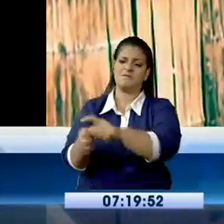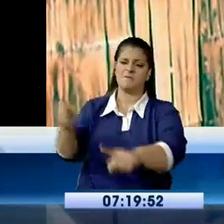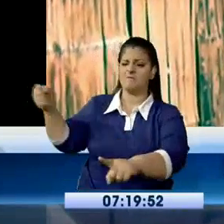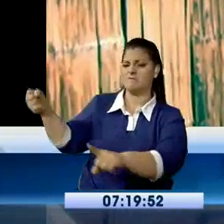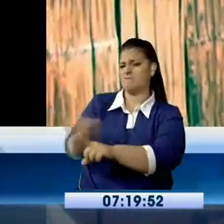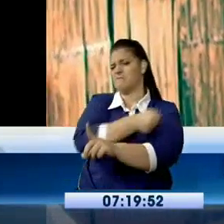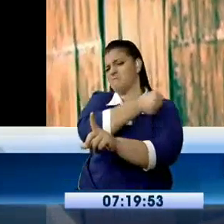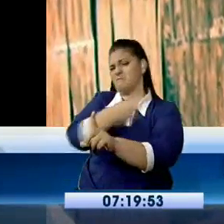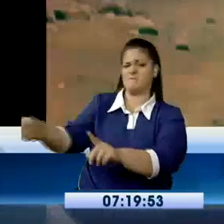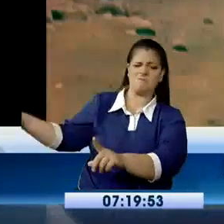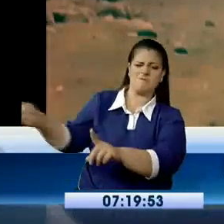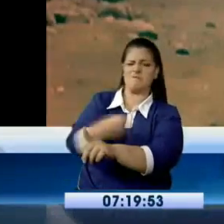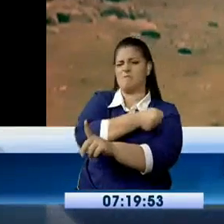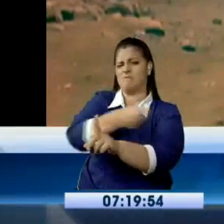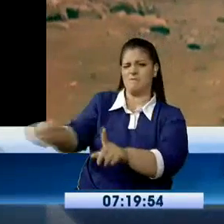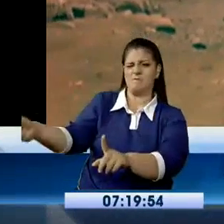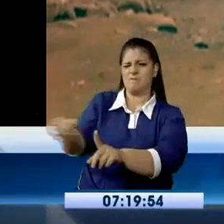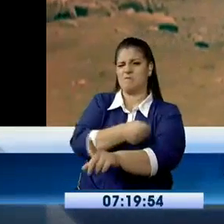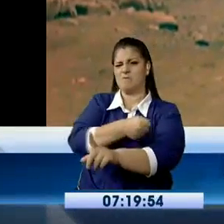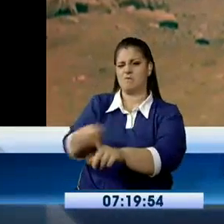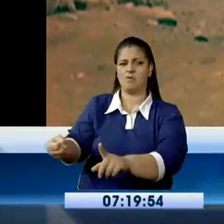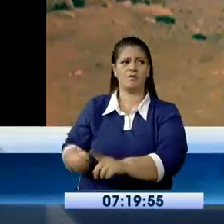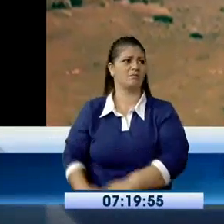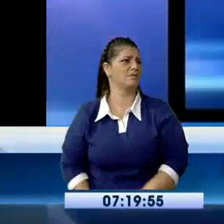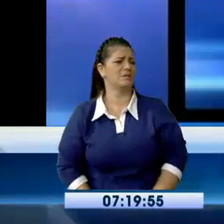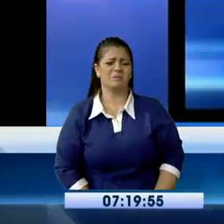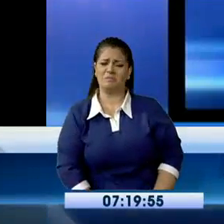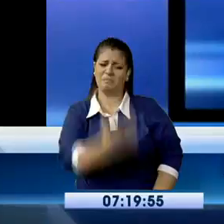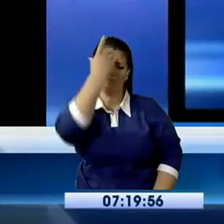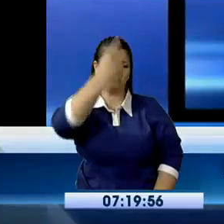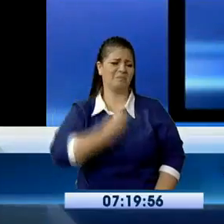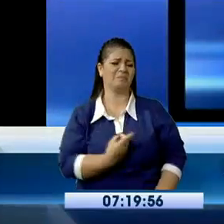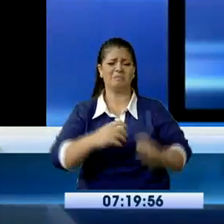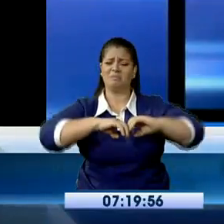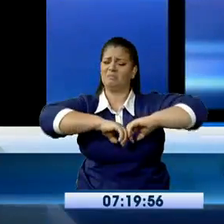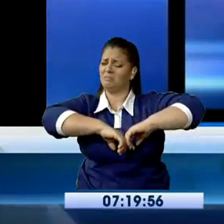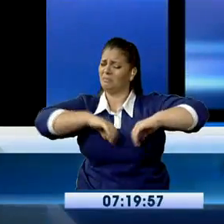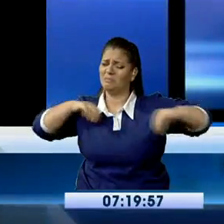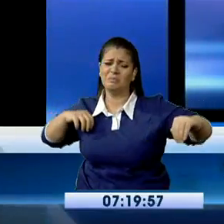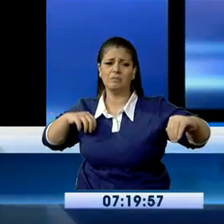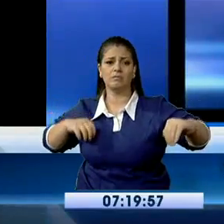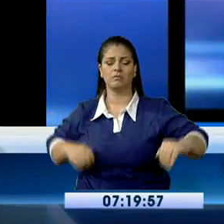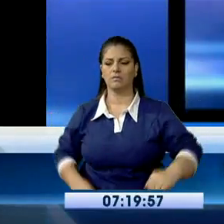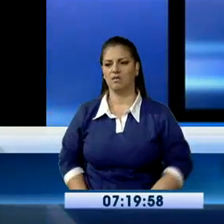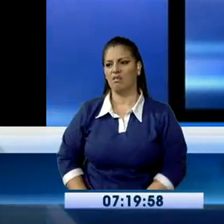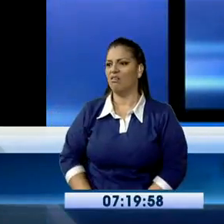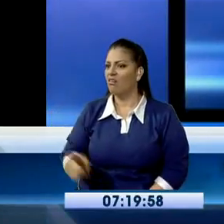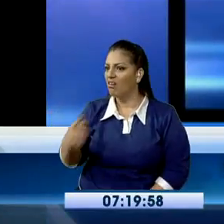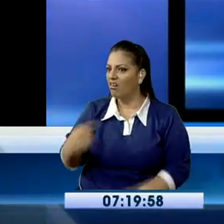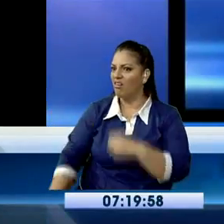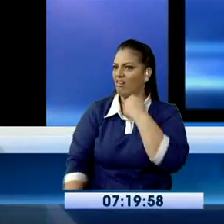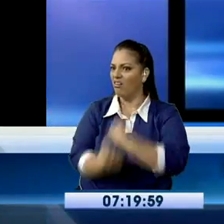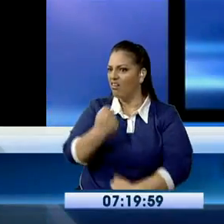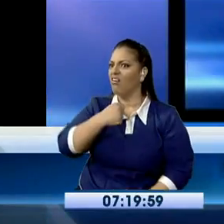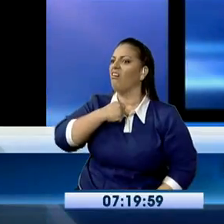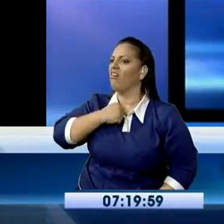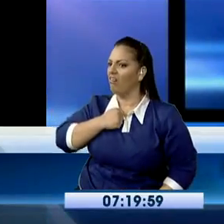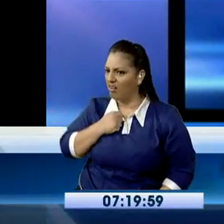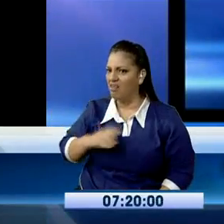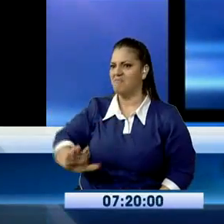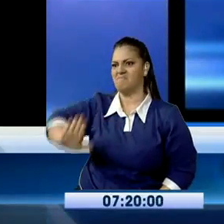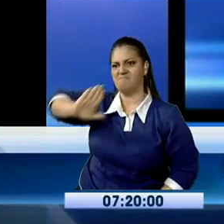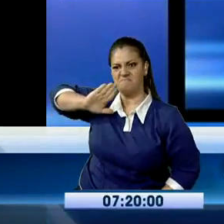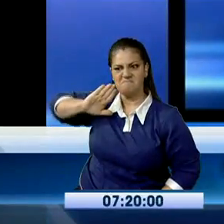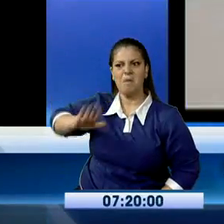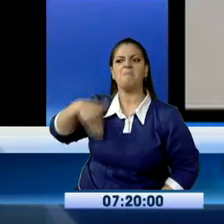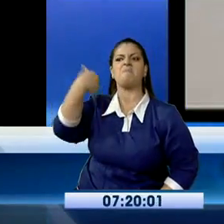lo que últimamente se encontraban distanciados. Ya son varias veces que él amenazó de muerte, incluso él le pegó una vez, ella puso una denuncia,